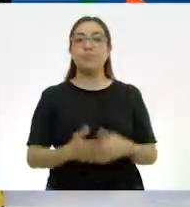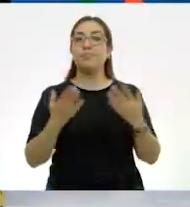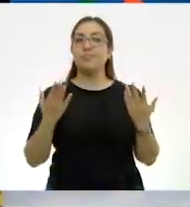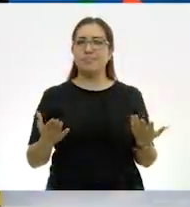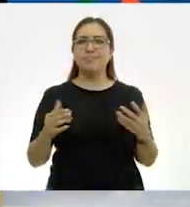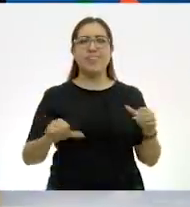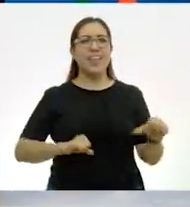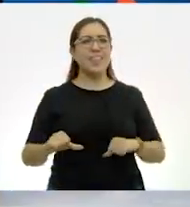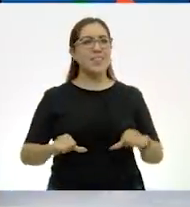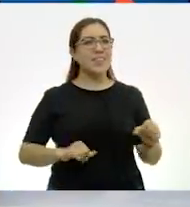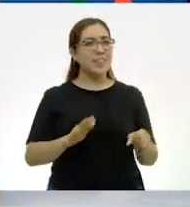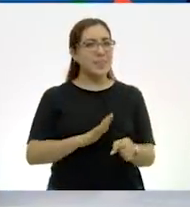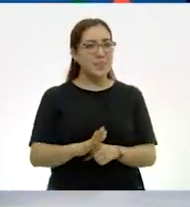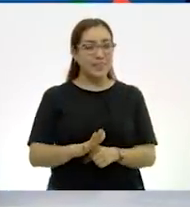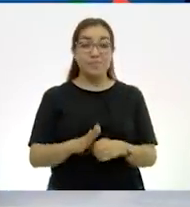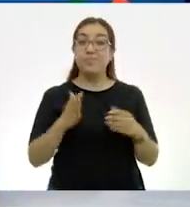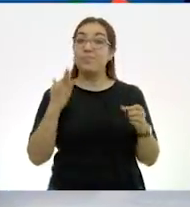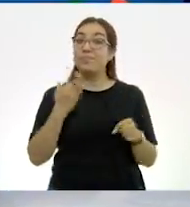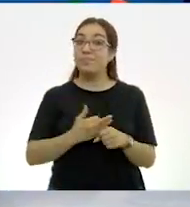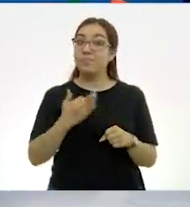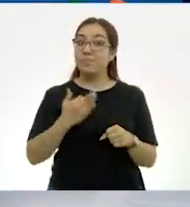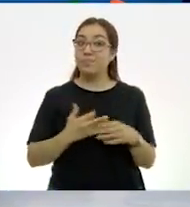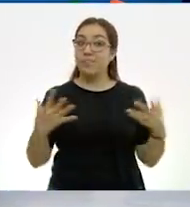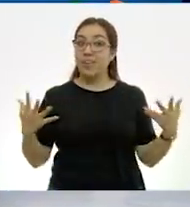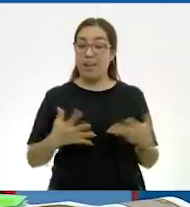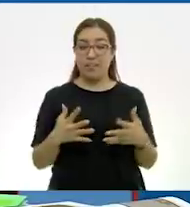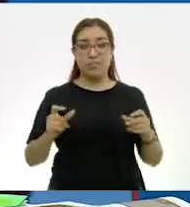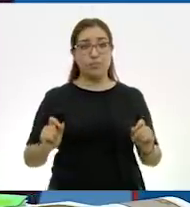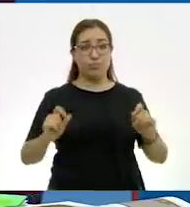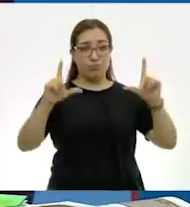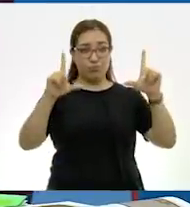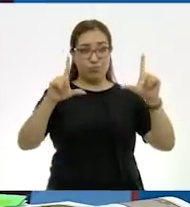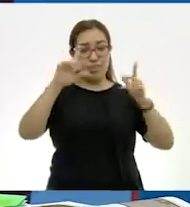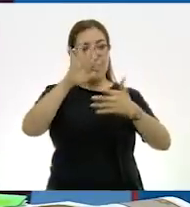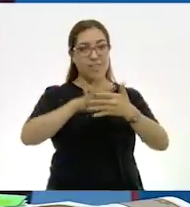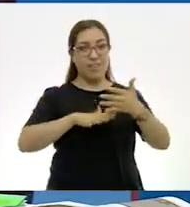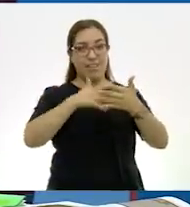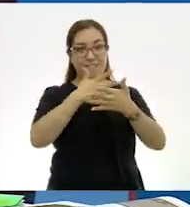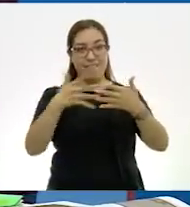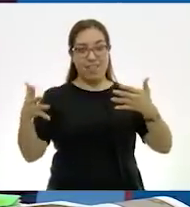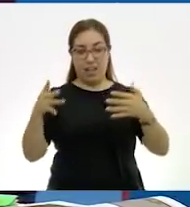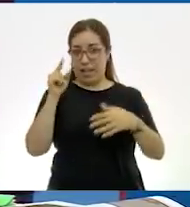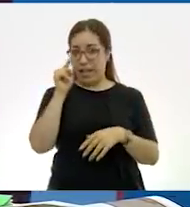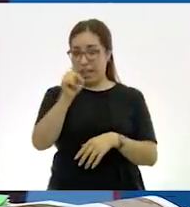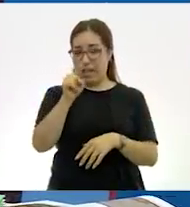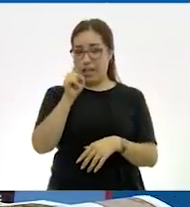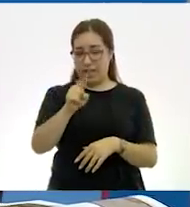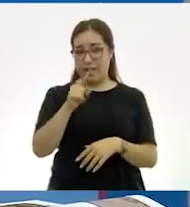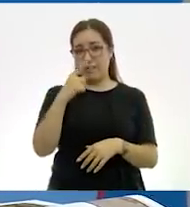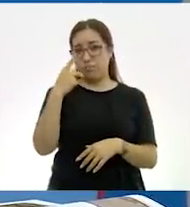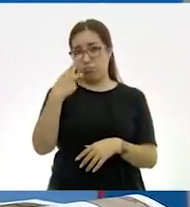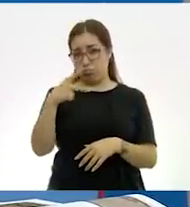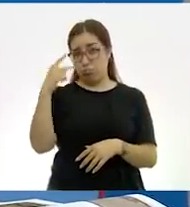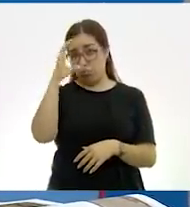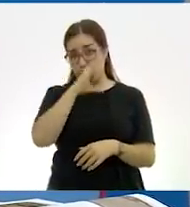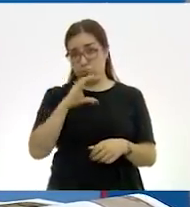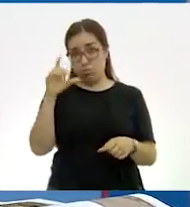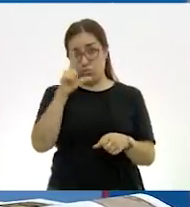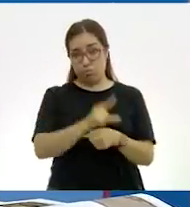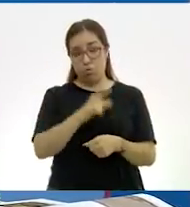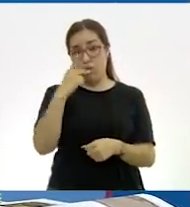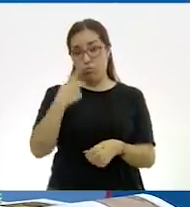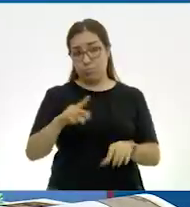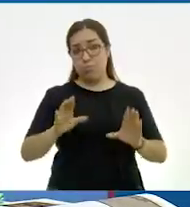siguiente actividad, La profe? siguiente actividad vamos a realizar una tabla con las características de las civilizaciones y los primeros sistemas de escritura que